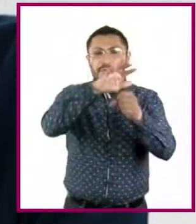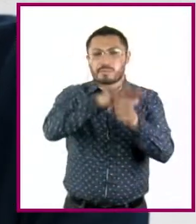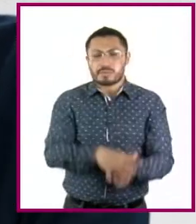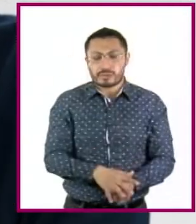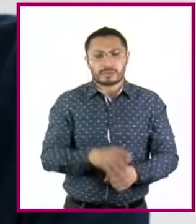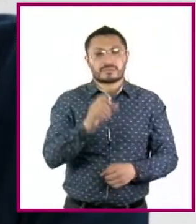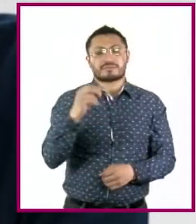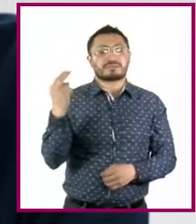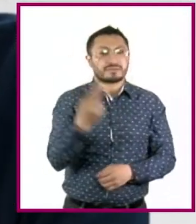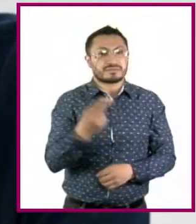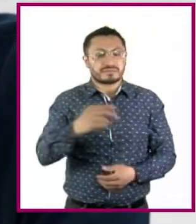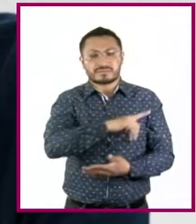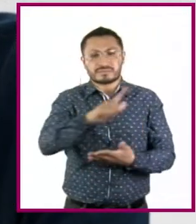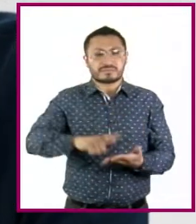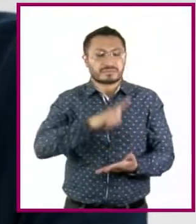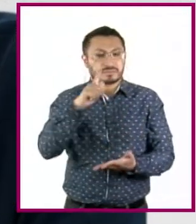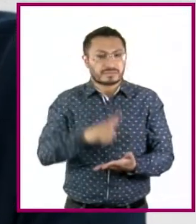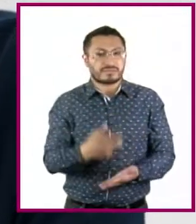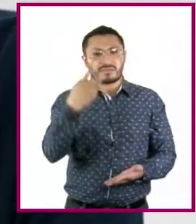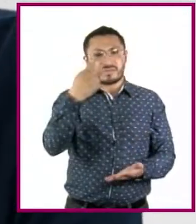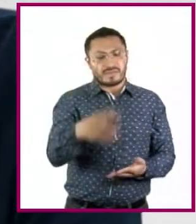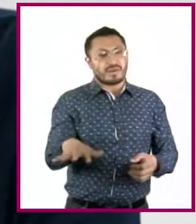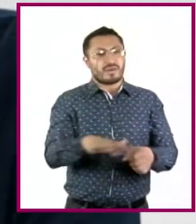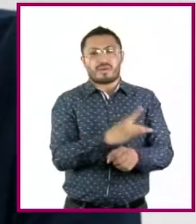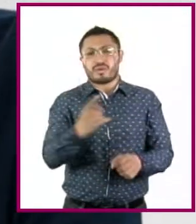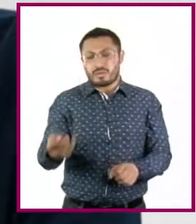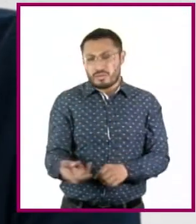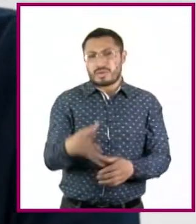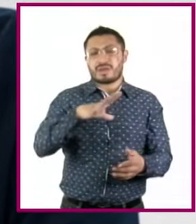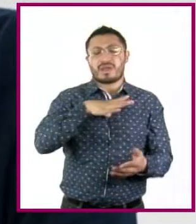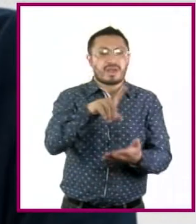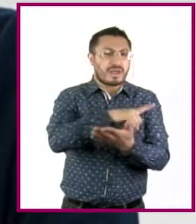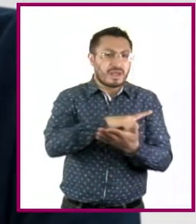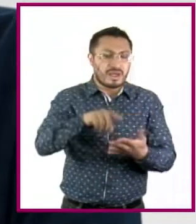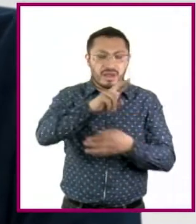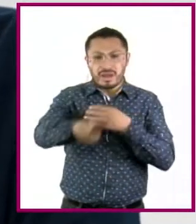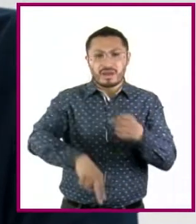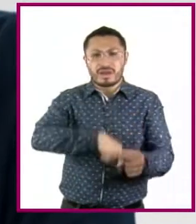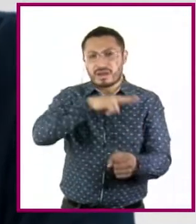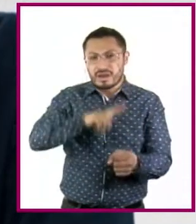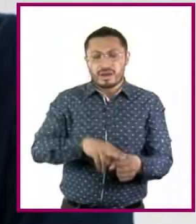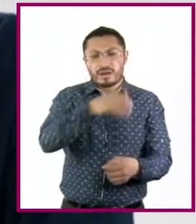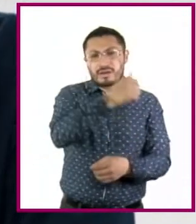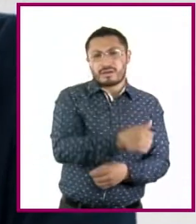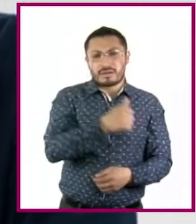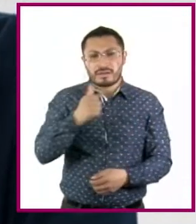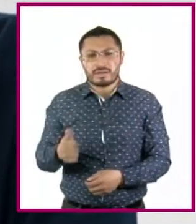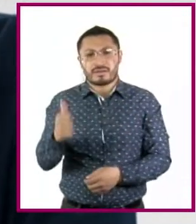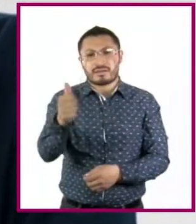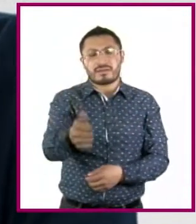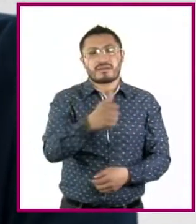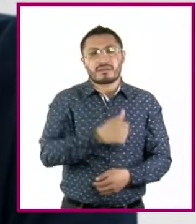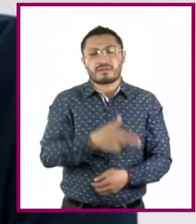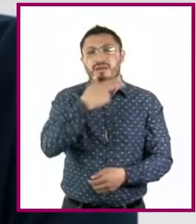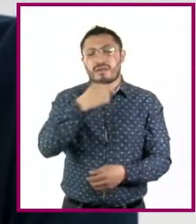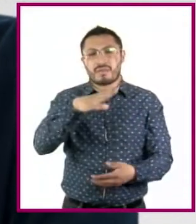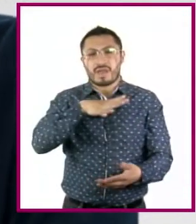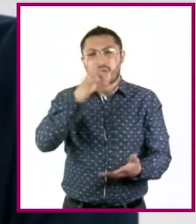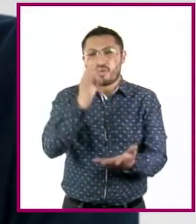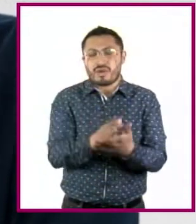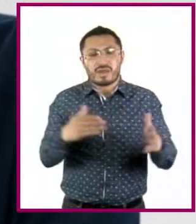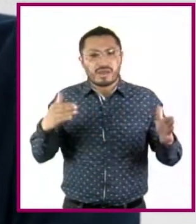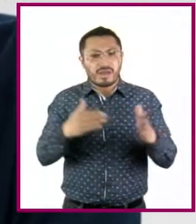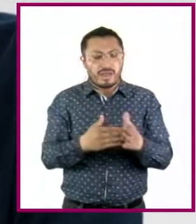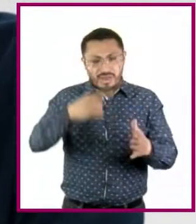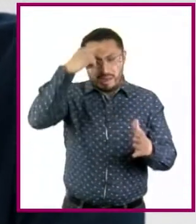Argumenta que la necesidad de la ley se deriva del hecho de que el ejercicio de los derechos naturales de cada hombre tiene solo aquellos límites que aseguran